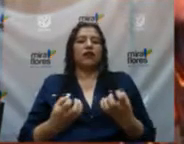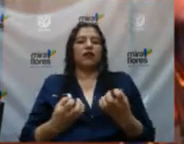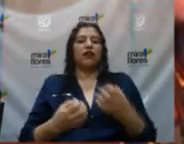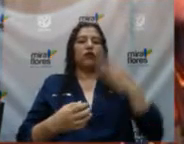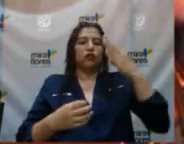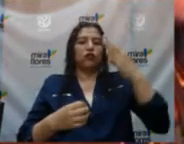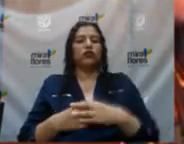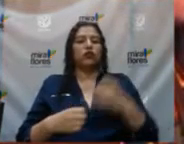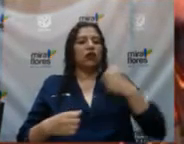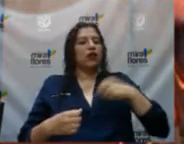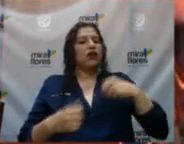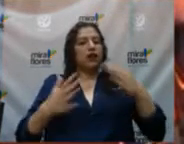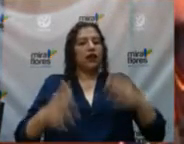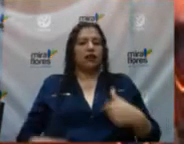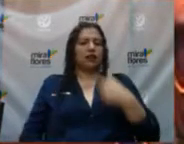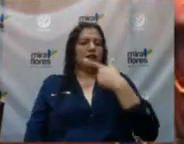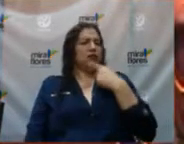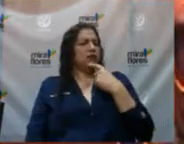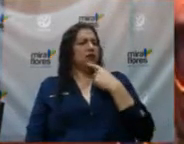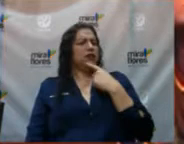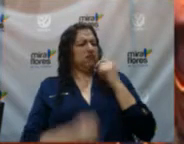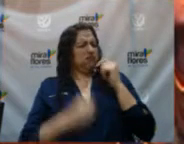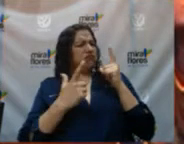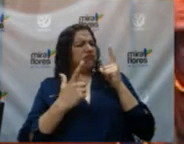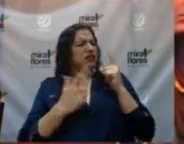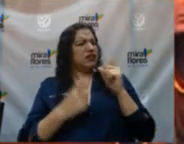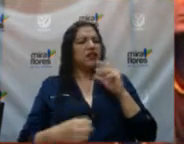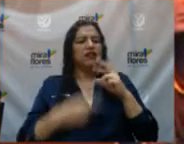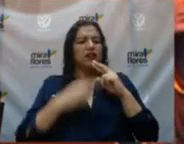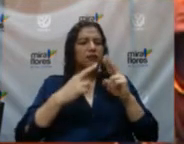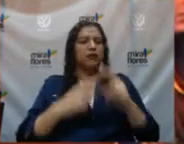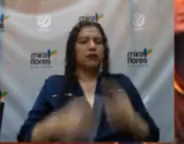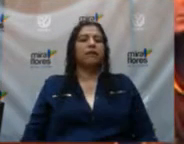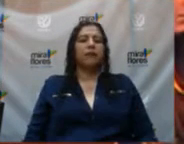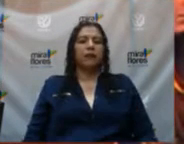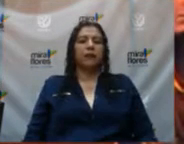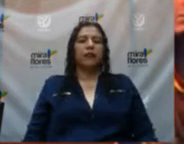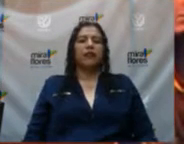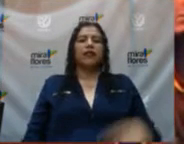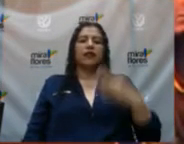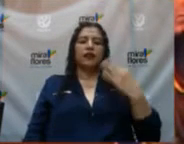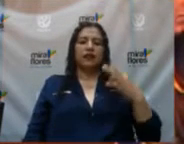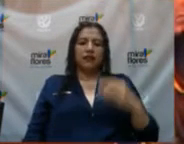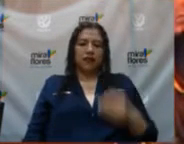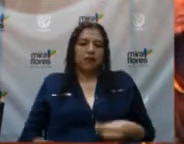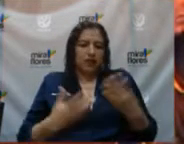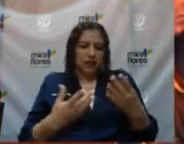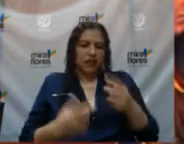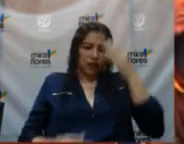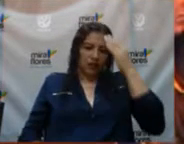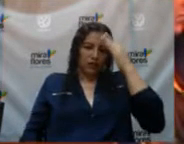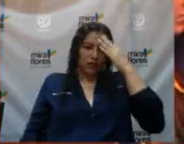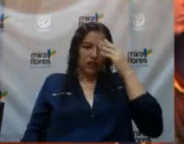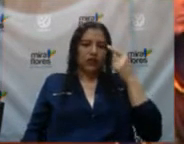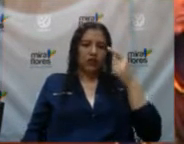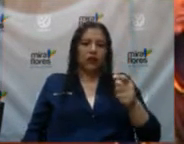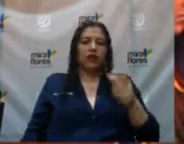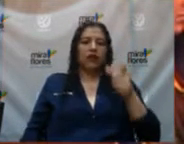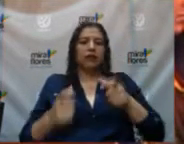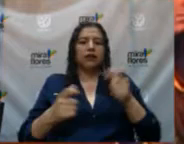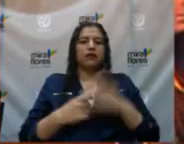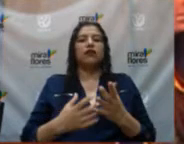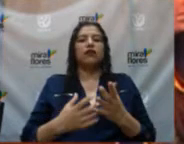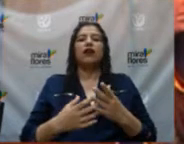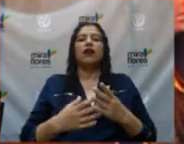alcalde. Y lo miré con cara de sorprendida y le contesté, siempre aposté por ti y sé que eres la persona indicada para